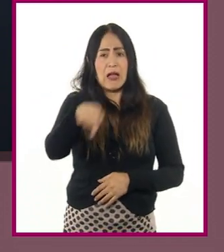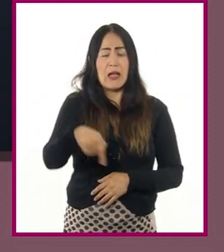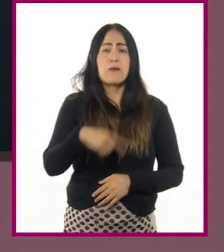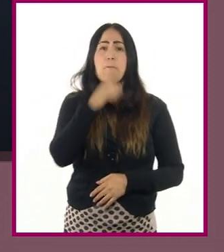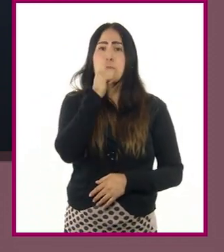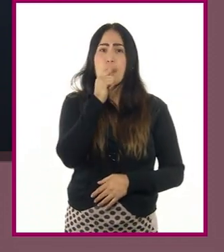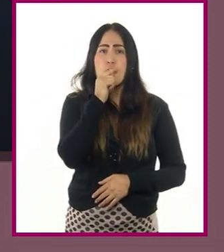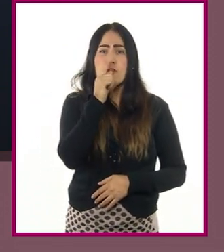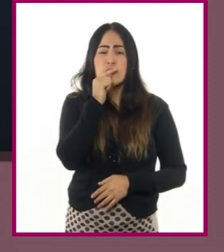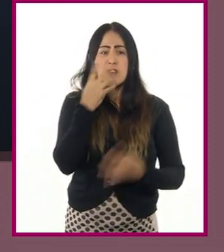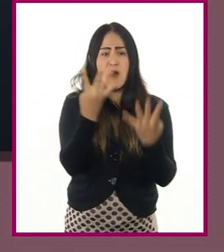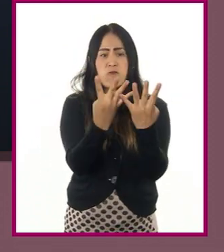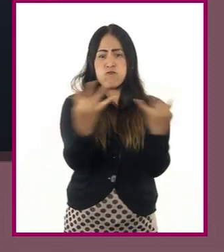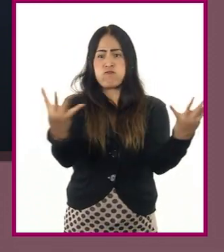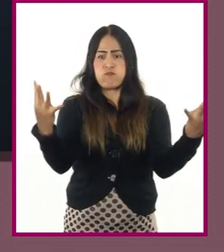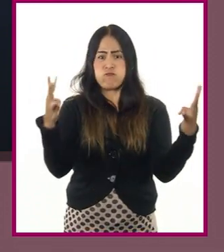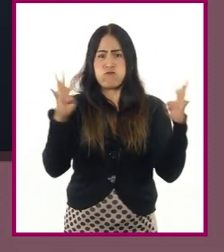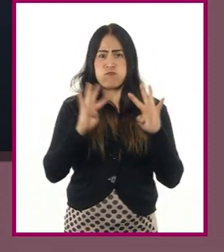policíaco inmenso en el Zócalo.